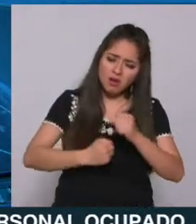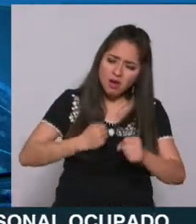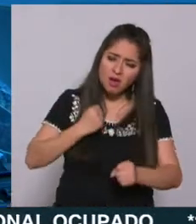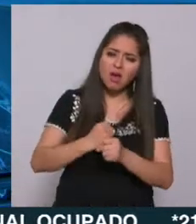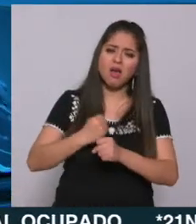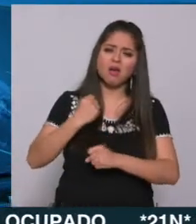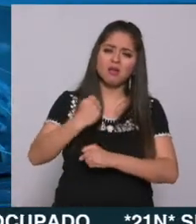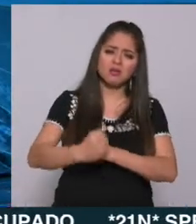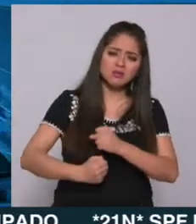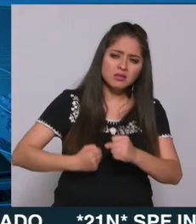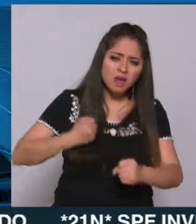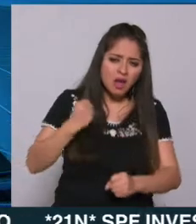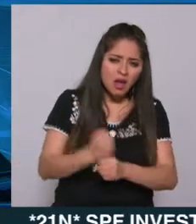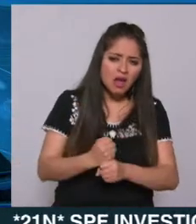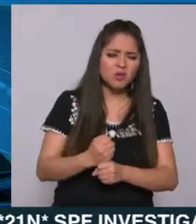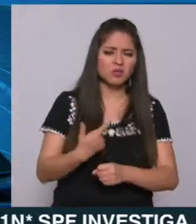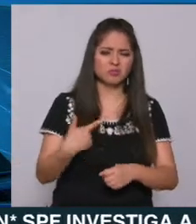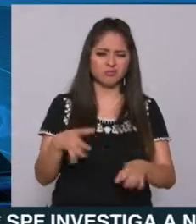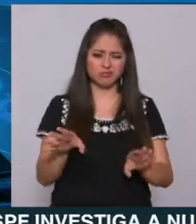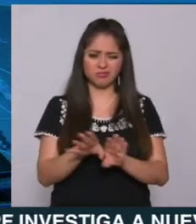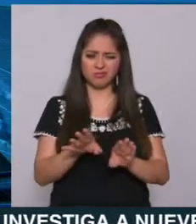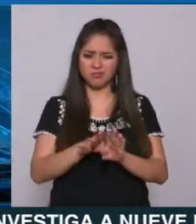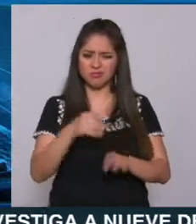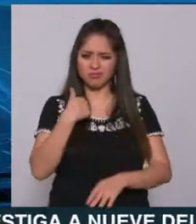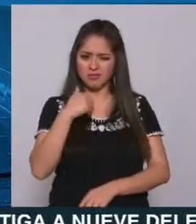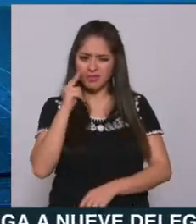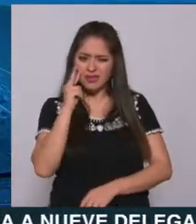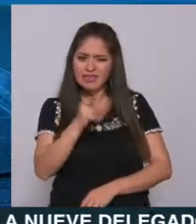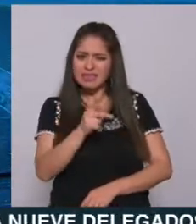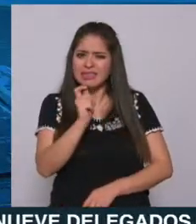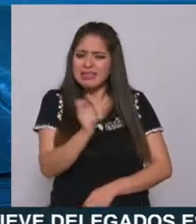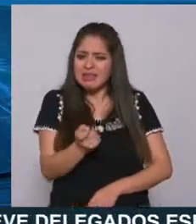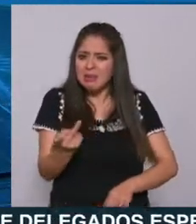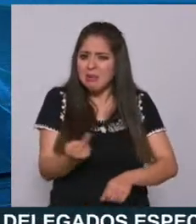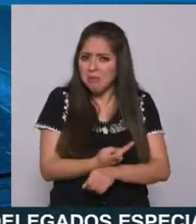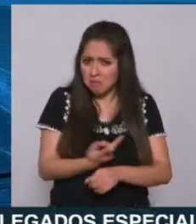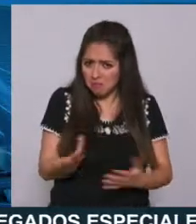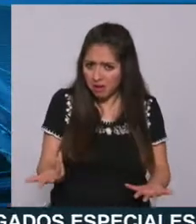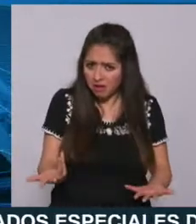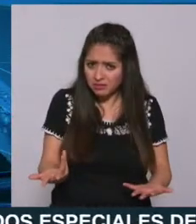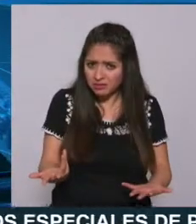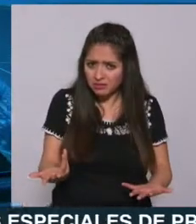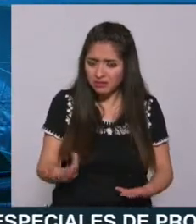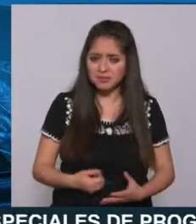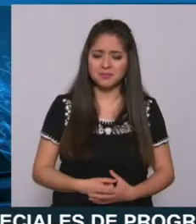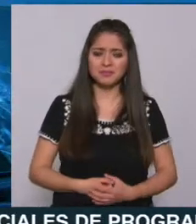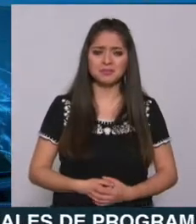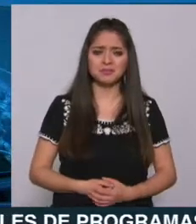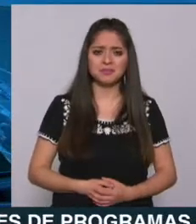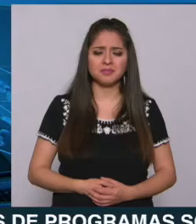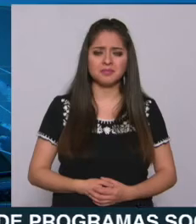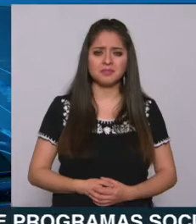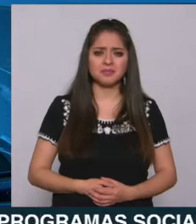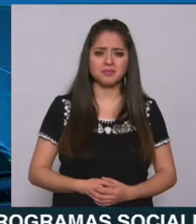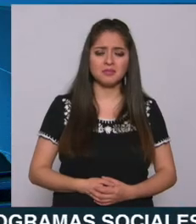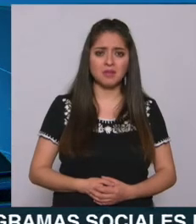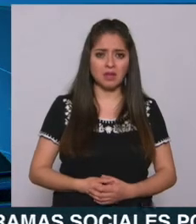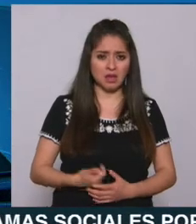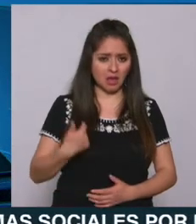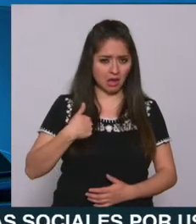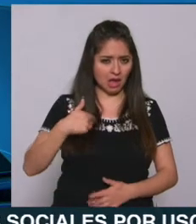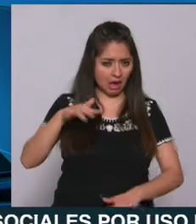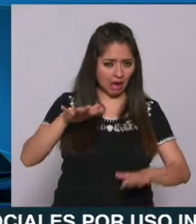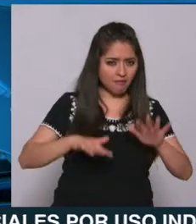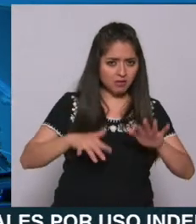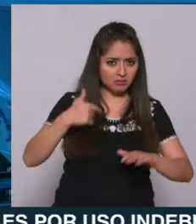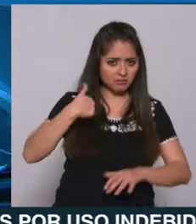buscando entender qué es lo que le sucedía a nuestra hija, porque también debo de decir que desconocíamos la condición